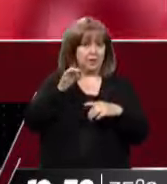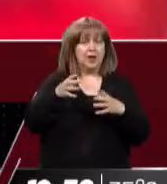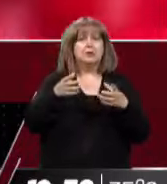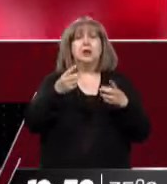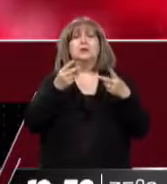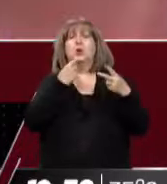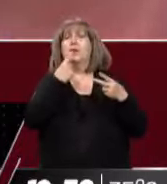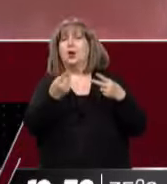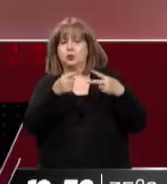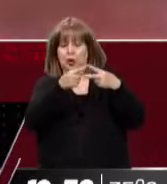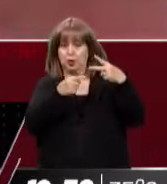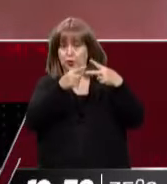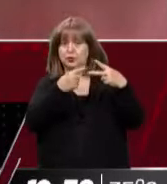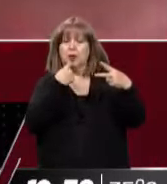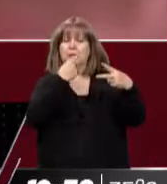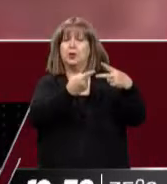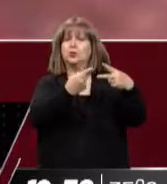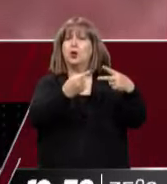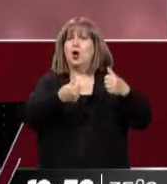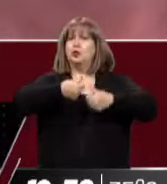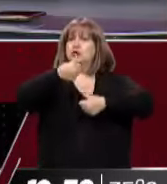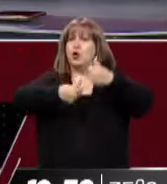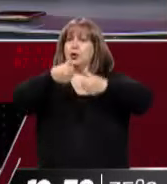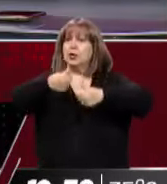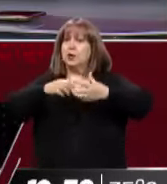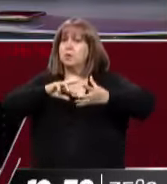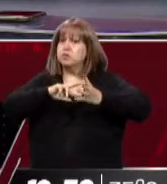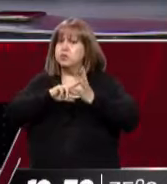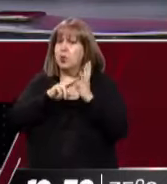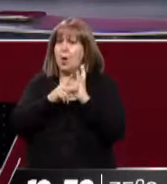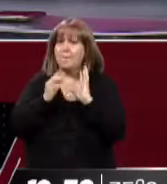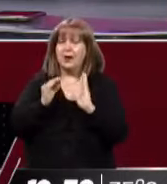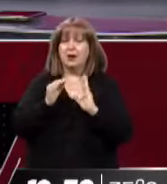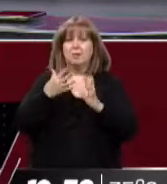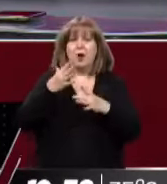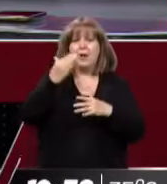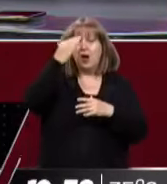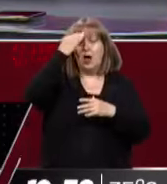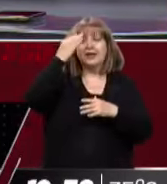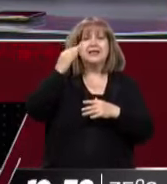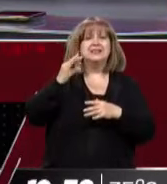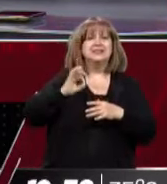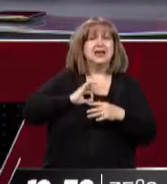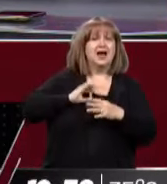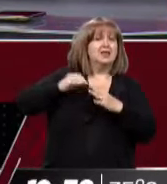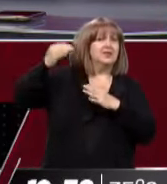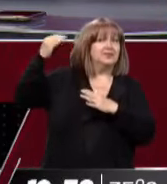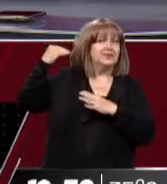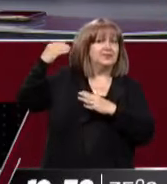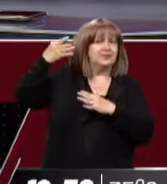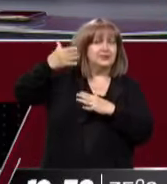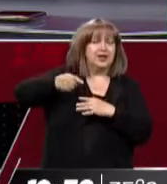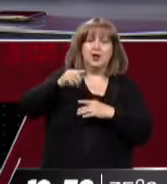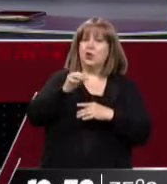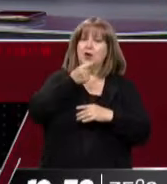toti la pregunta va para los dos porque es un torneo muy complejo de hecho San Martín en estos 15 años jugó una sola vela final O sea no es tan fácil como